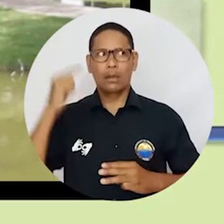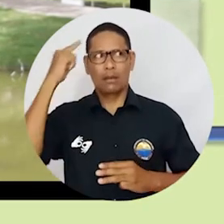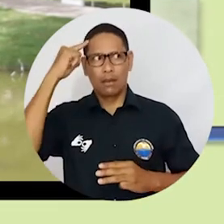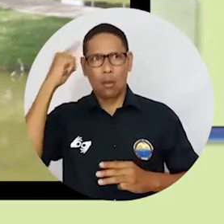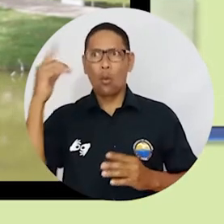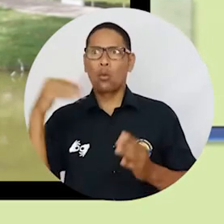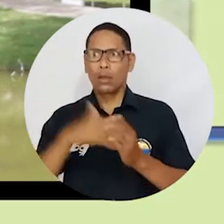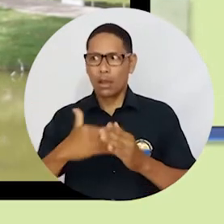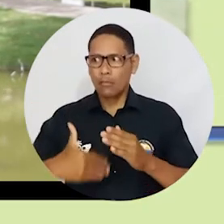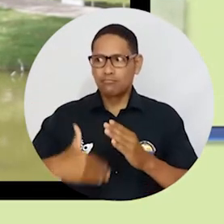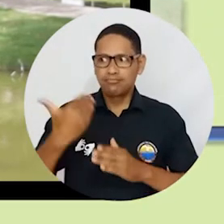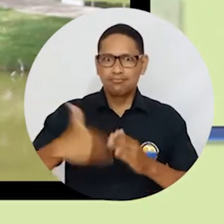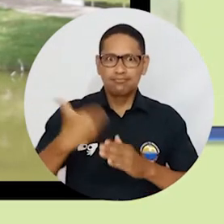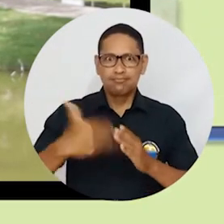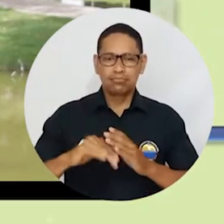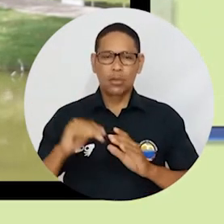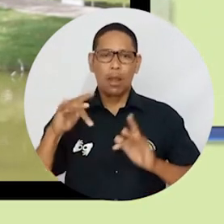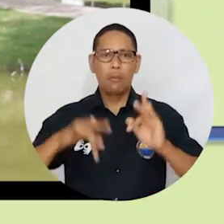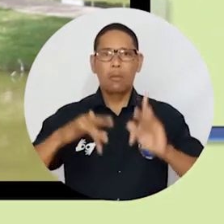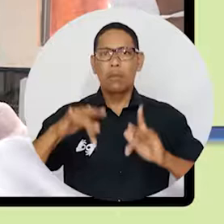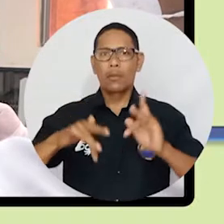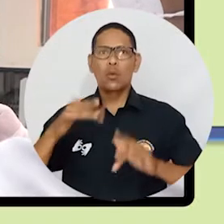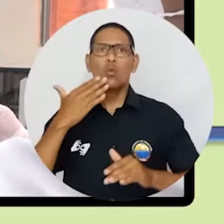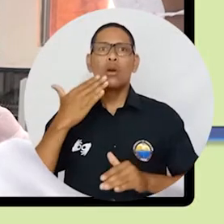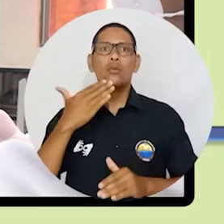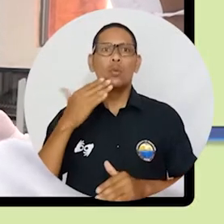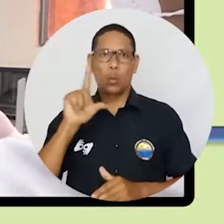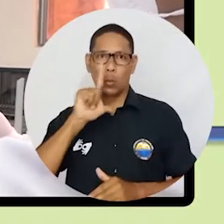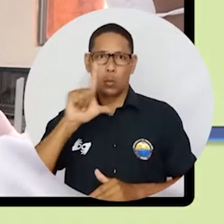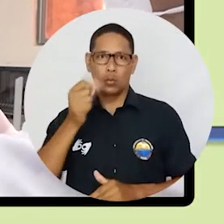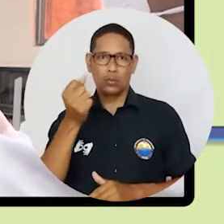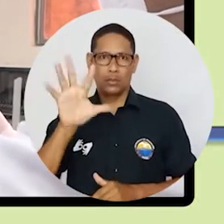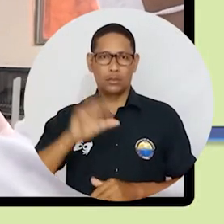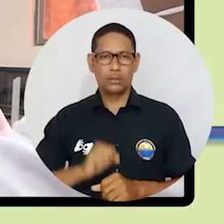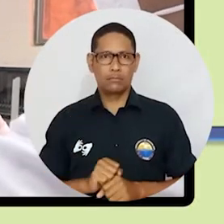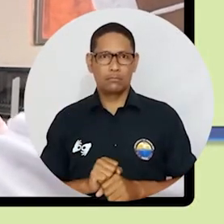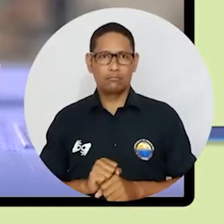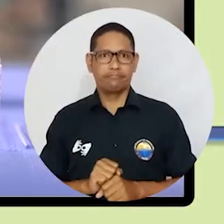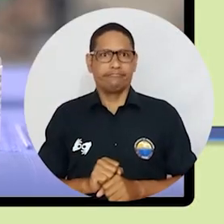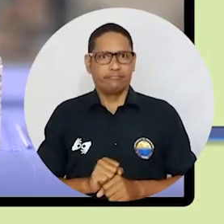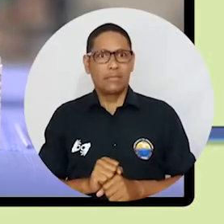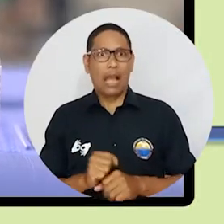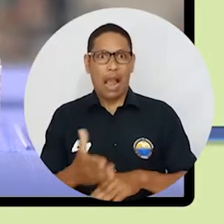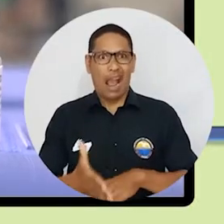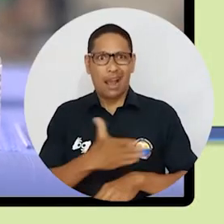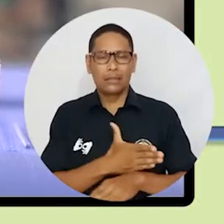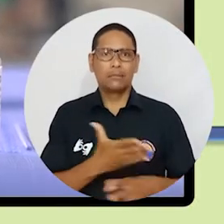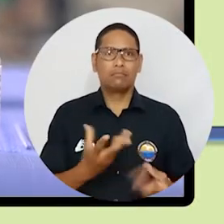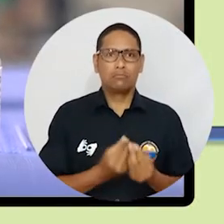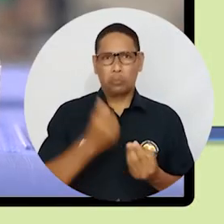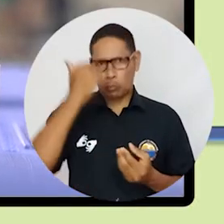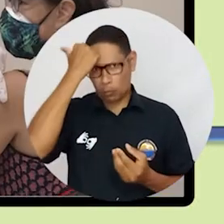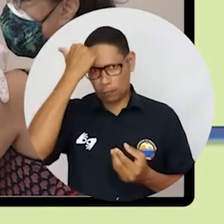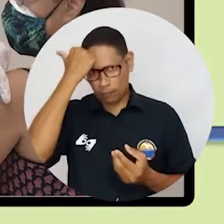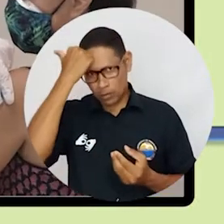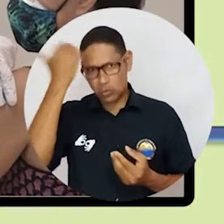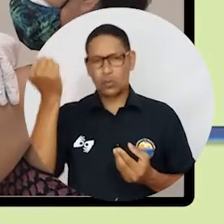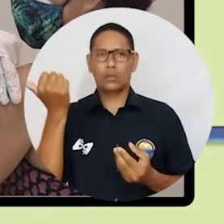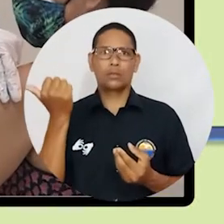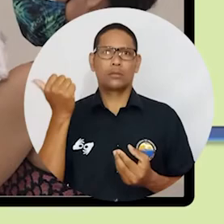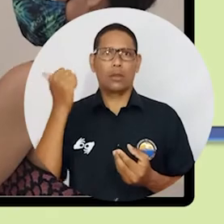a la presencialidad dispuesto a nivel nacional para el 15 de julio, por lo cual se desarrolló la vacunación de docentes de